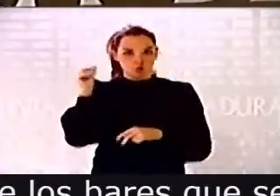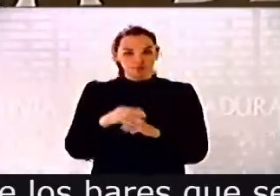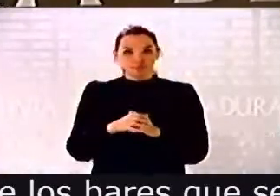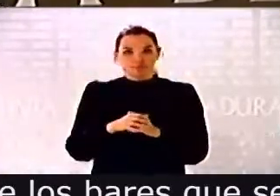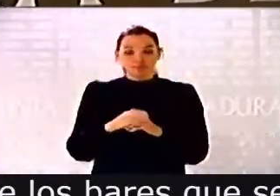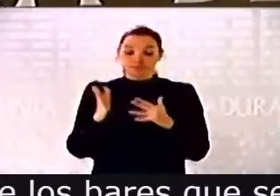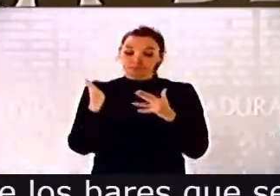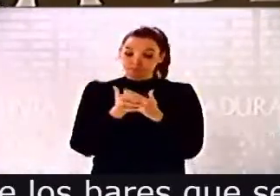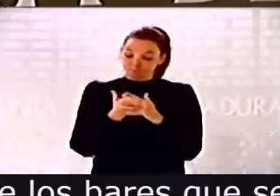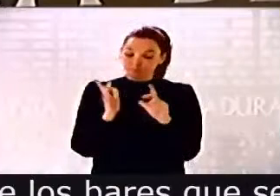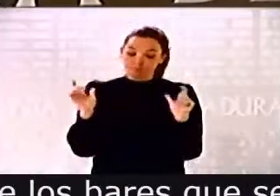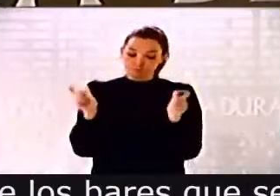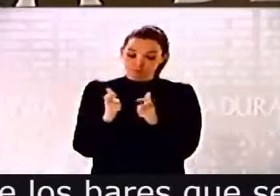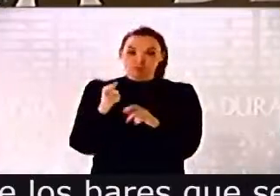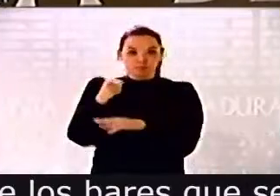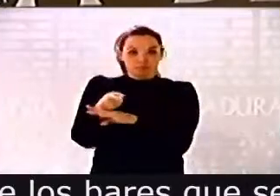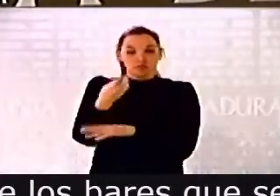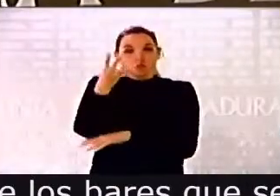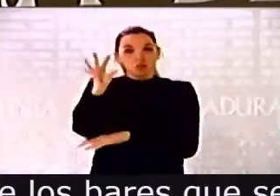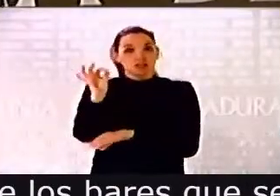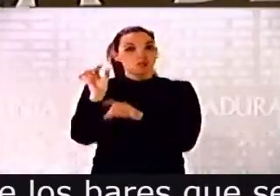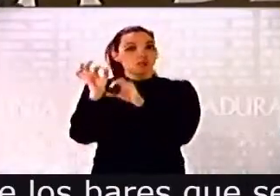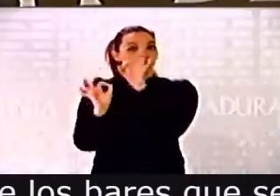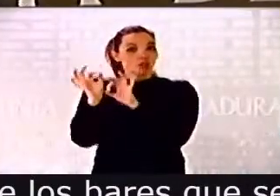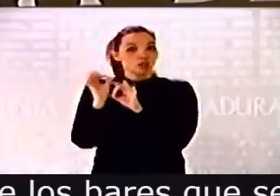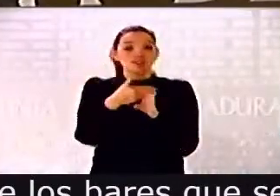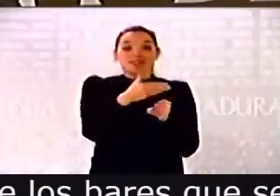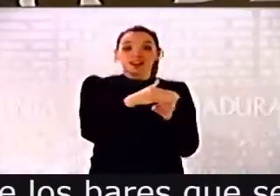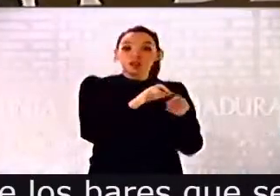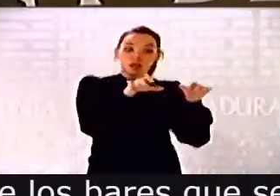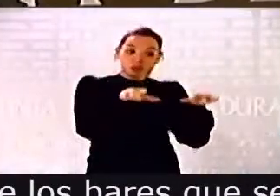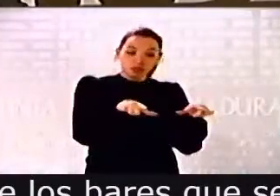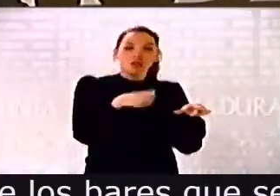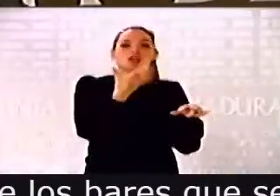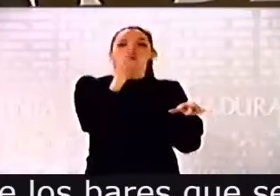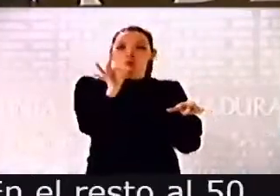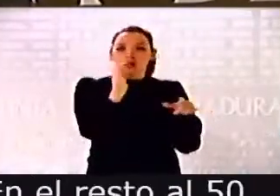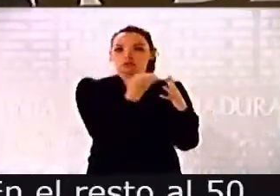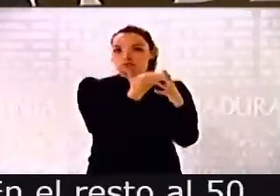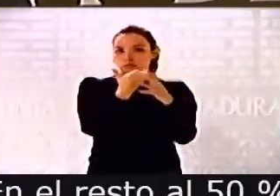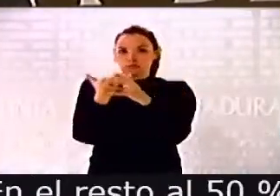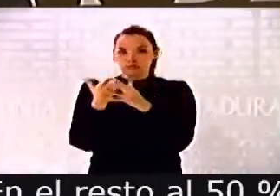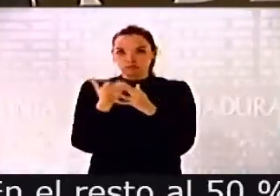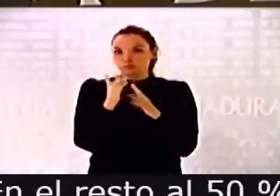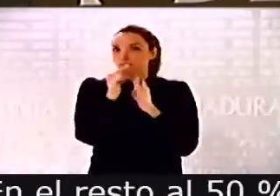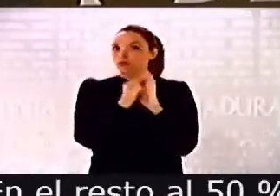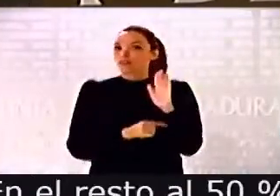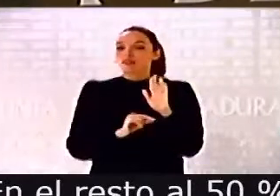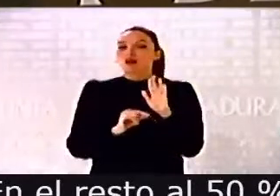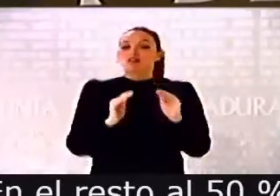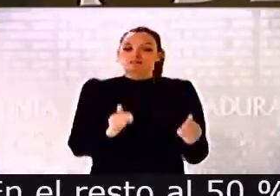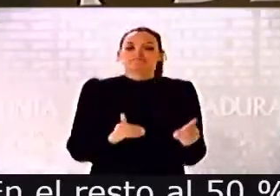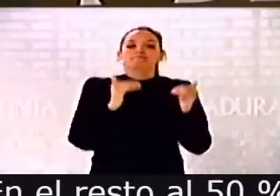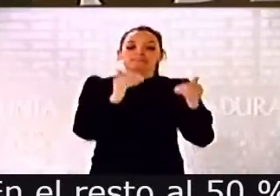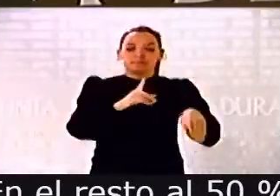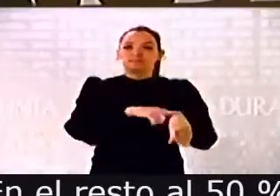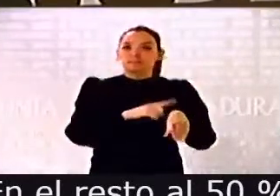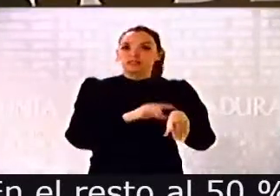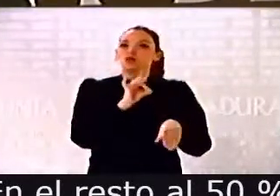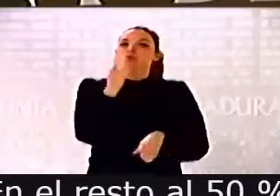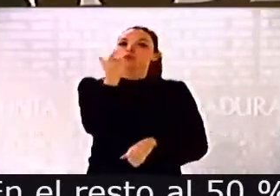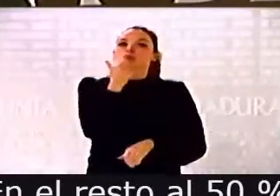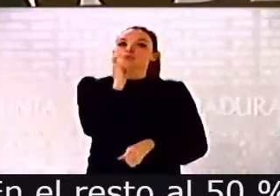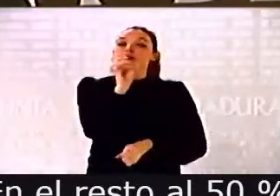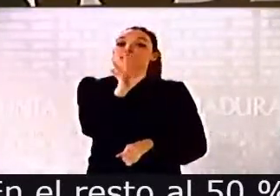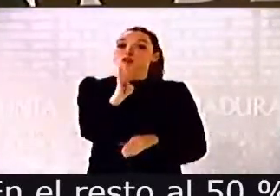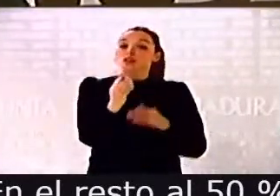40%. En el resto serían al 50%. Esas son las medidas que prorrogamos en Fuente de Cantos durante 14